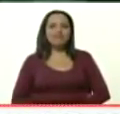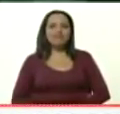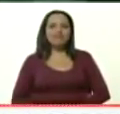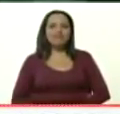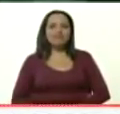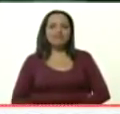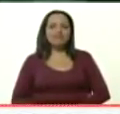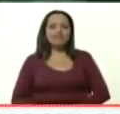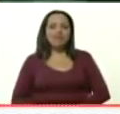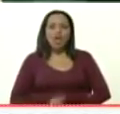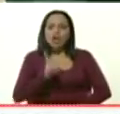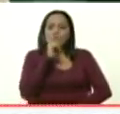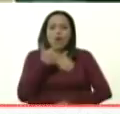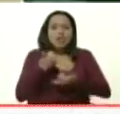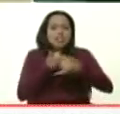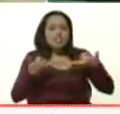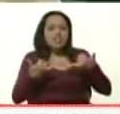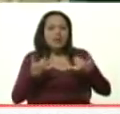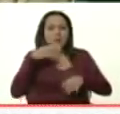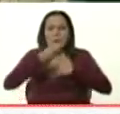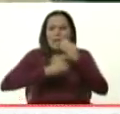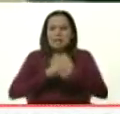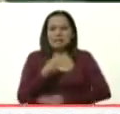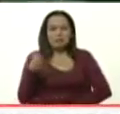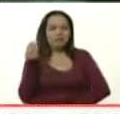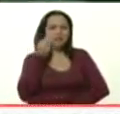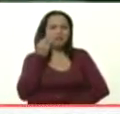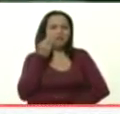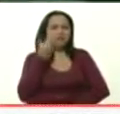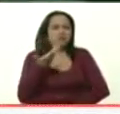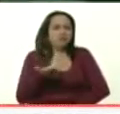No tienen límite para hacer el ridículo.